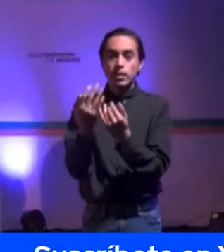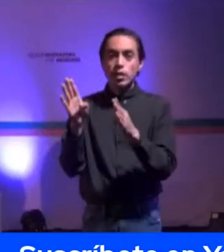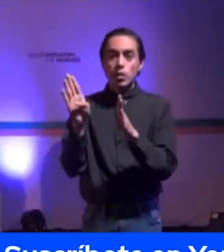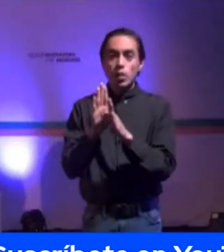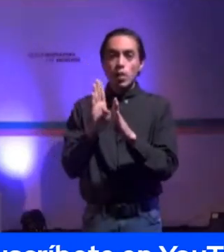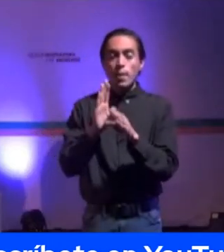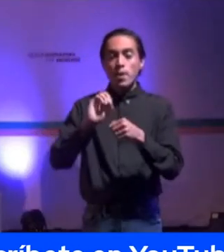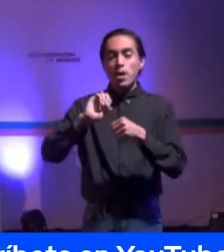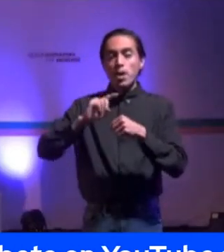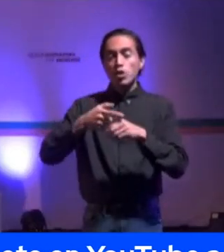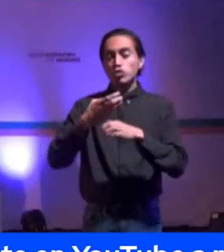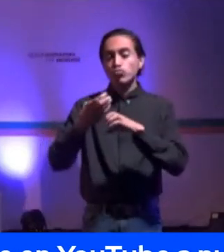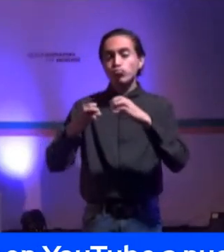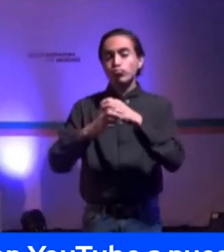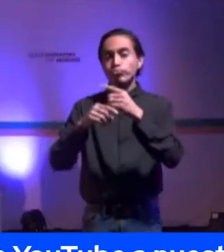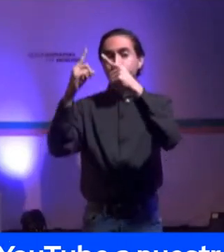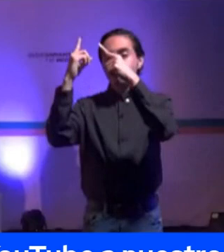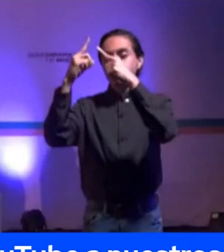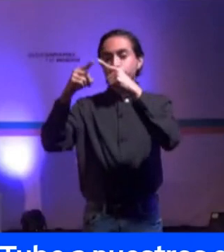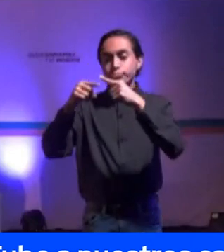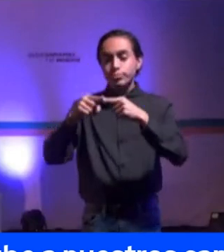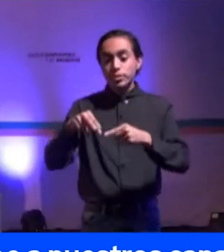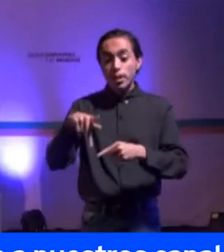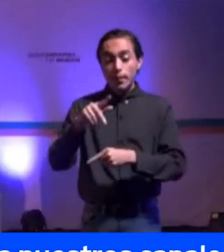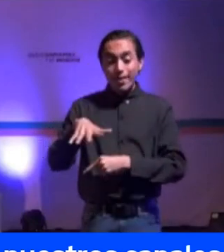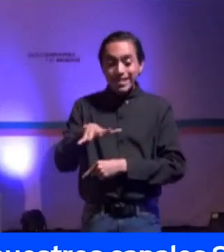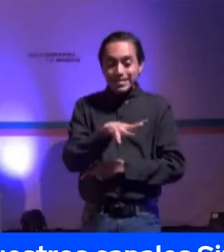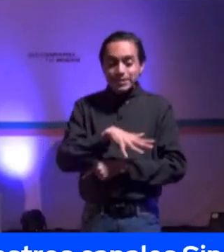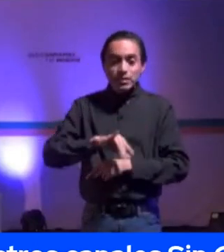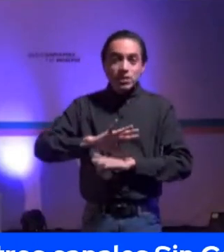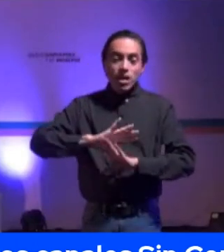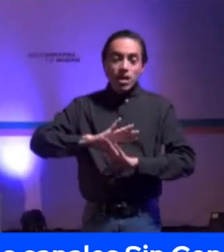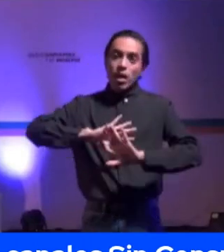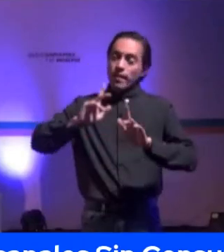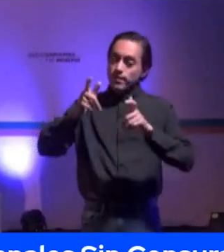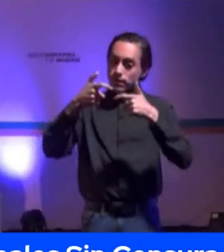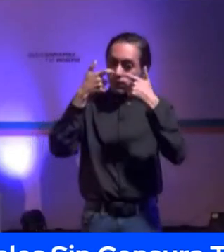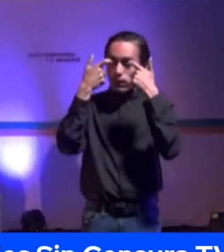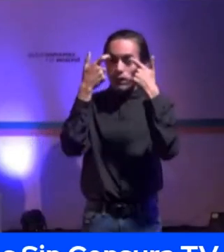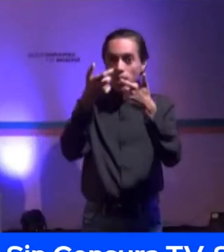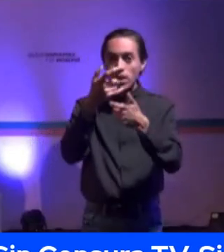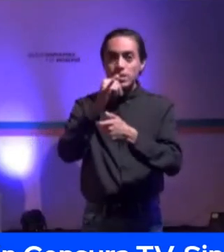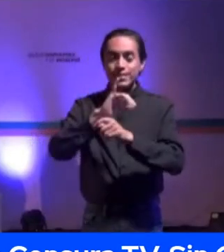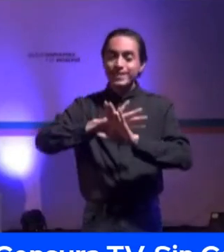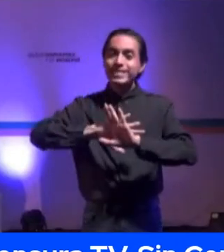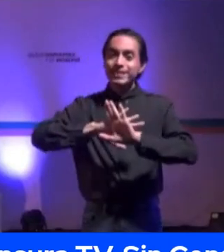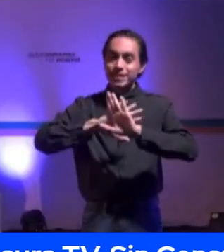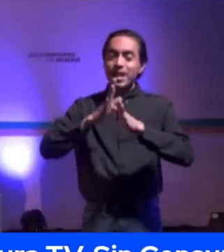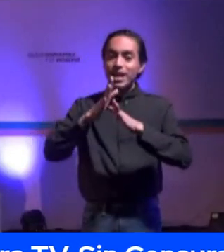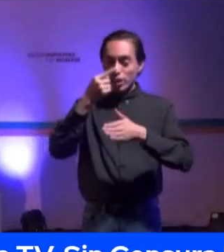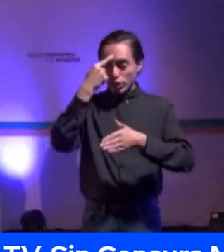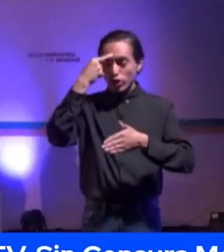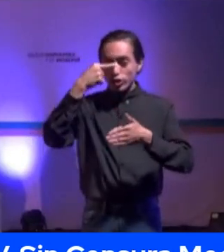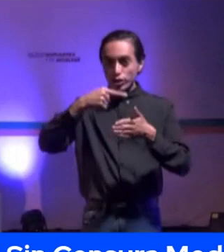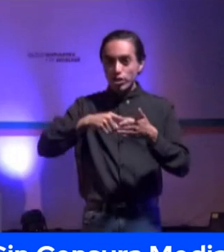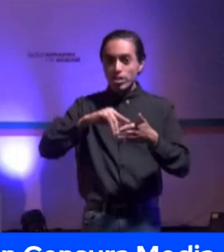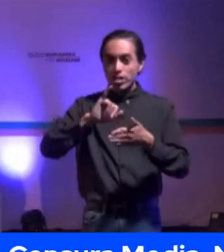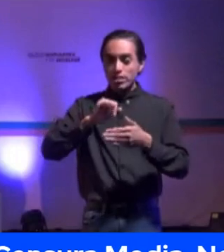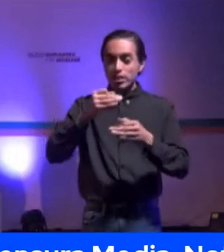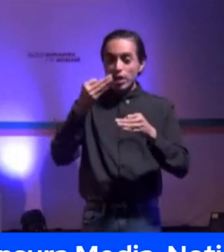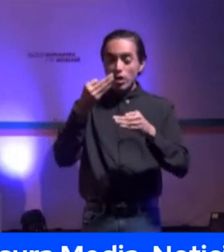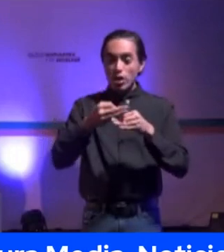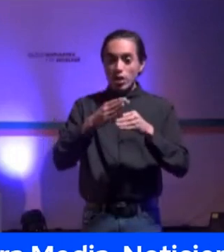abajo, pero ya nos llenamos abajo de basura y ya es tiempo que le dé una barridita porque